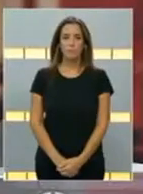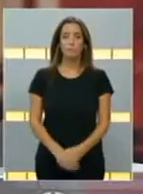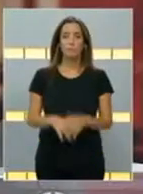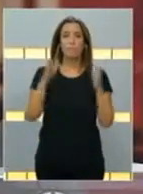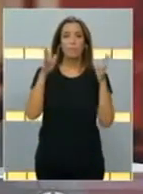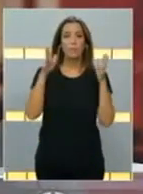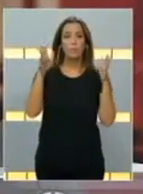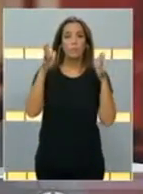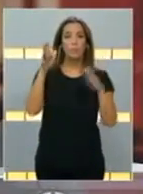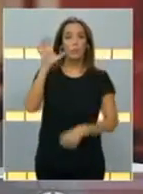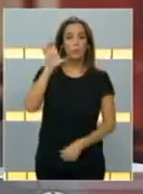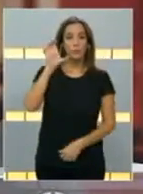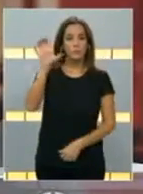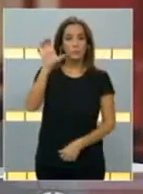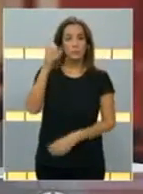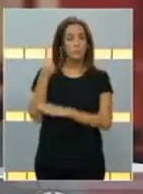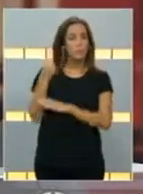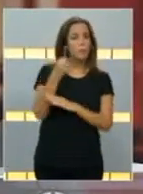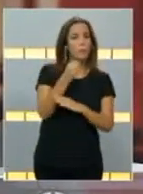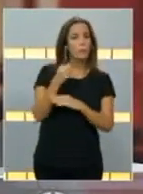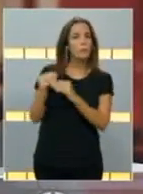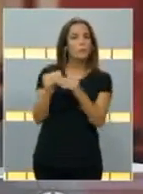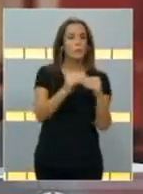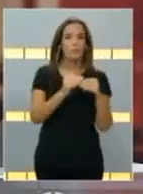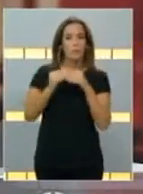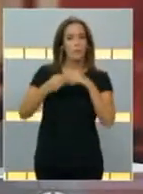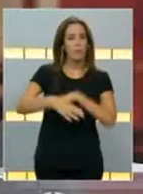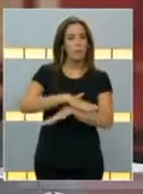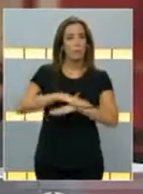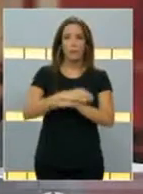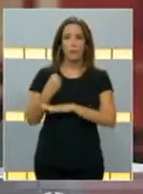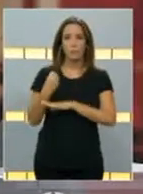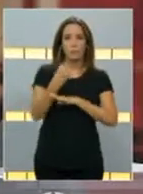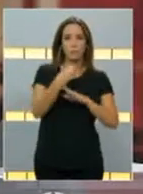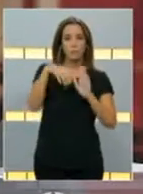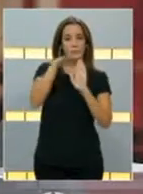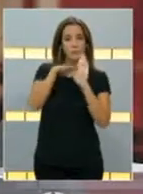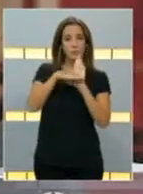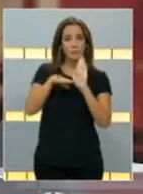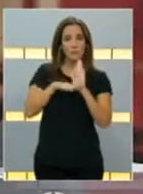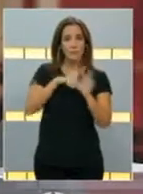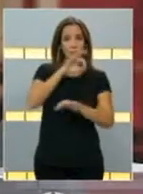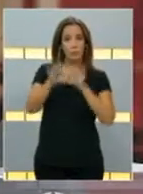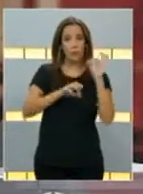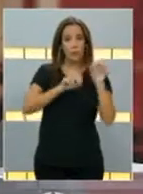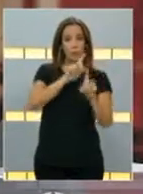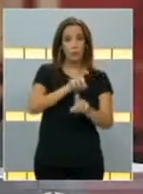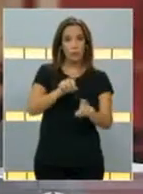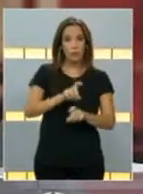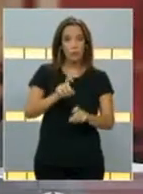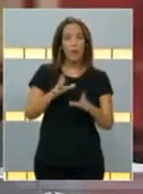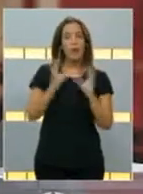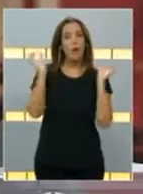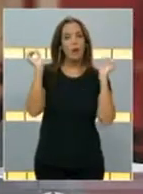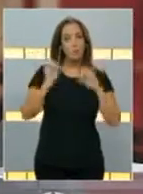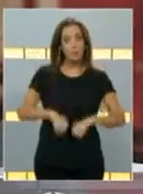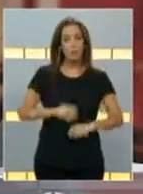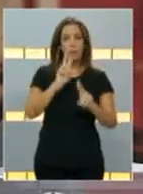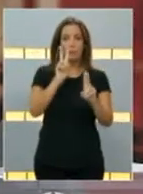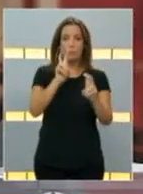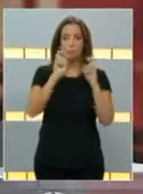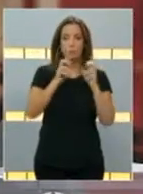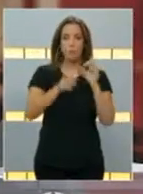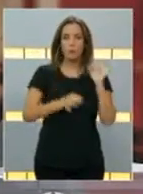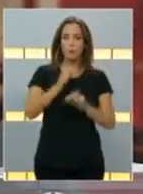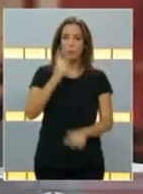El Consejo de Estado apoya por unanimidad al Gobierno. En su dictamen, este órgano consultivo aprueba la formulación jurídica del